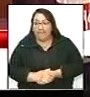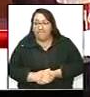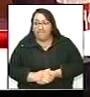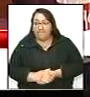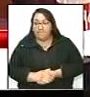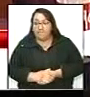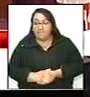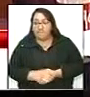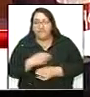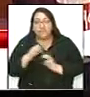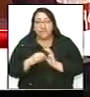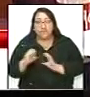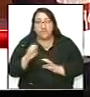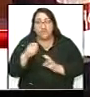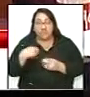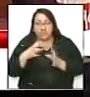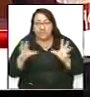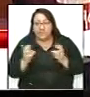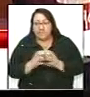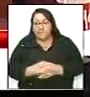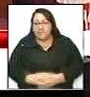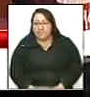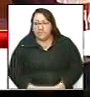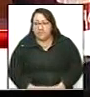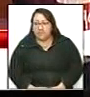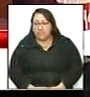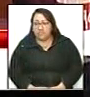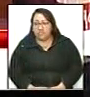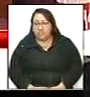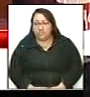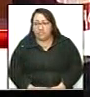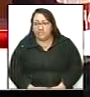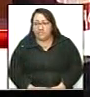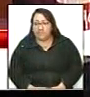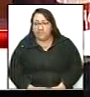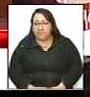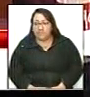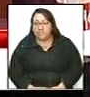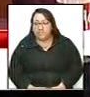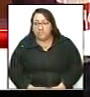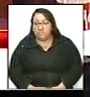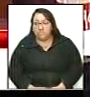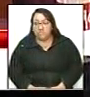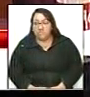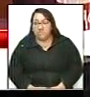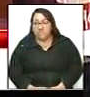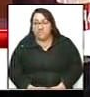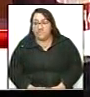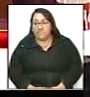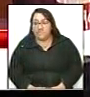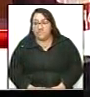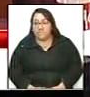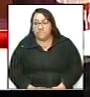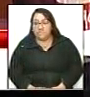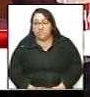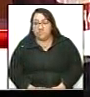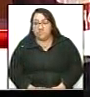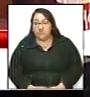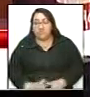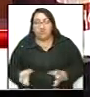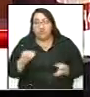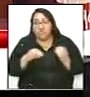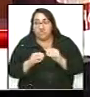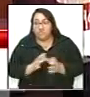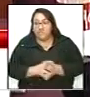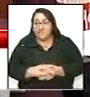que ese proyecto de emergencia, para ya tener más completo... el tema del proyecto de la emergencia del Ministerio Público, que tenga más completo el tema... ya no es un insumo, ¿no es cierto?